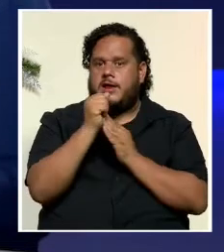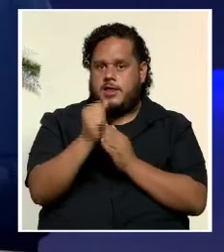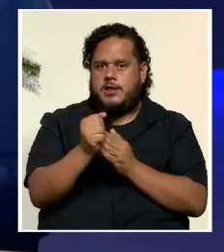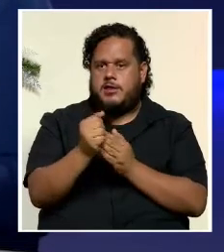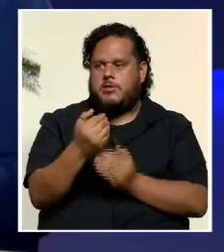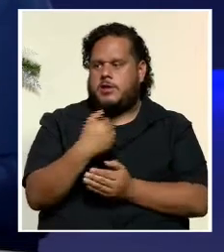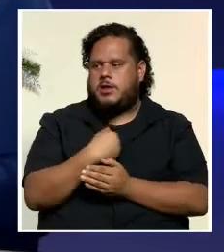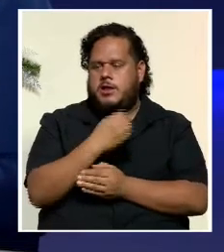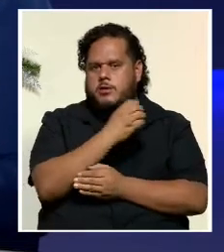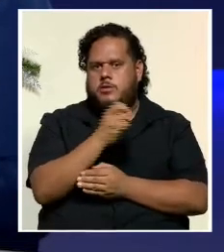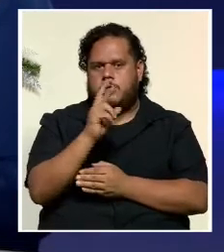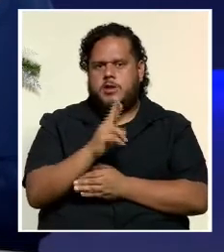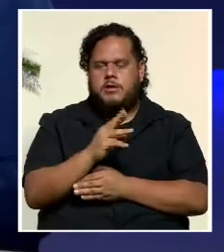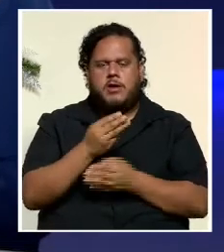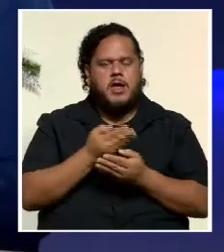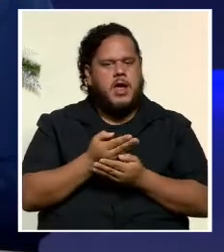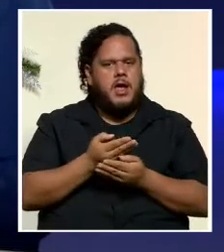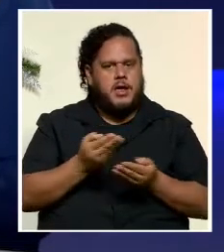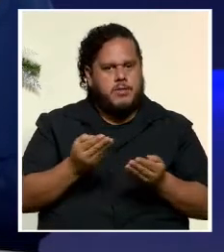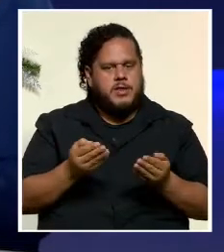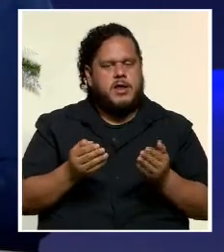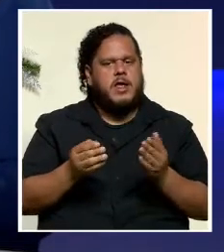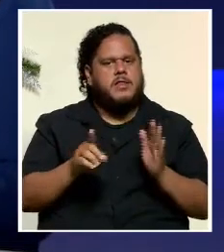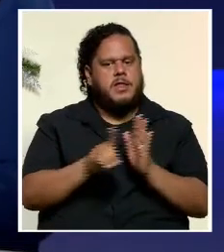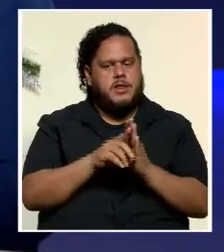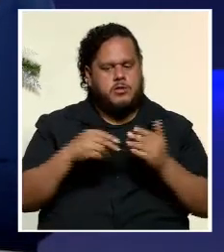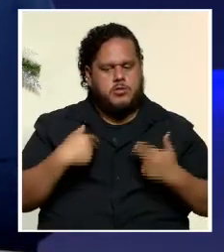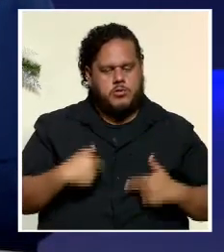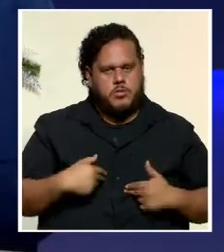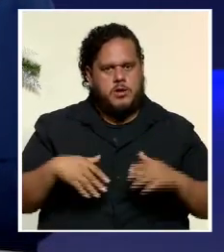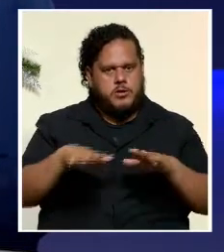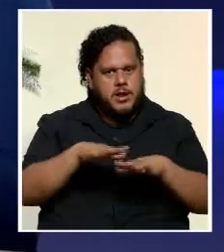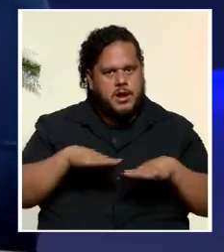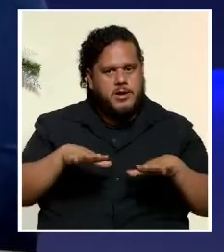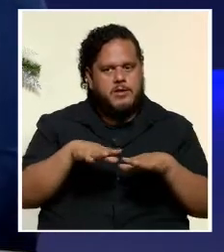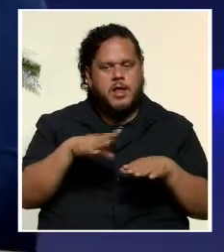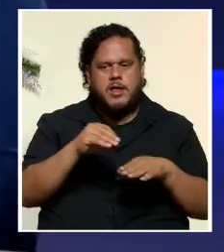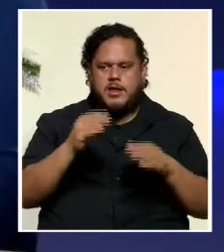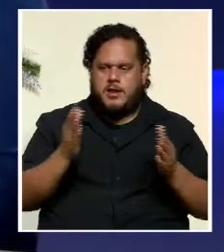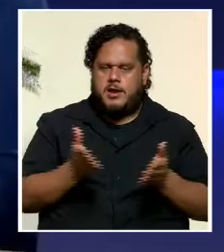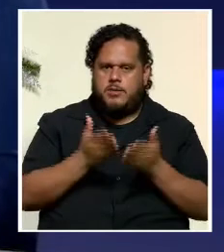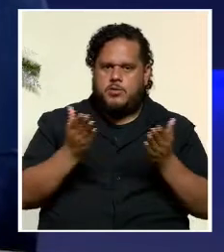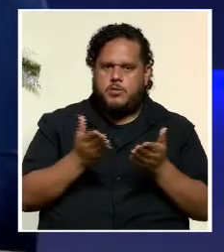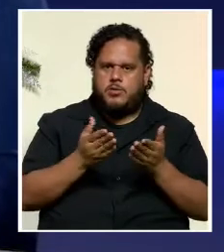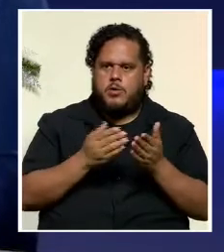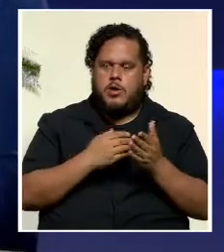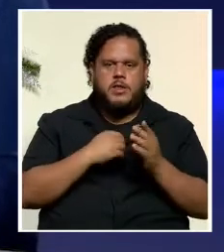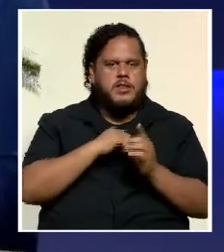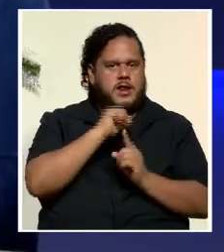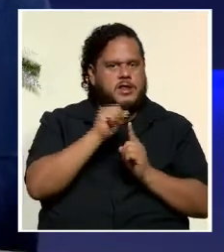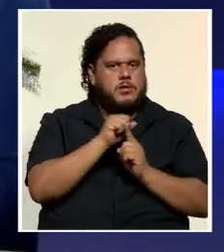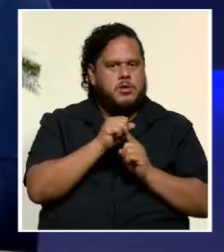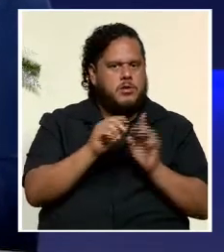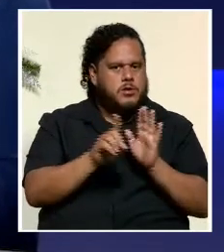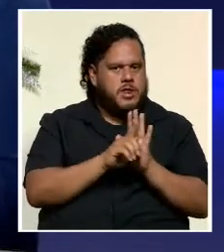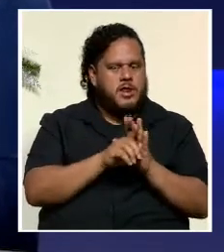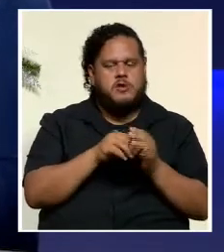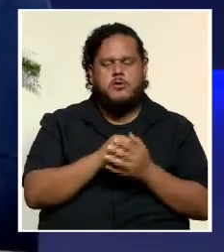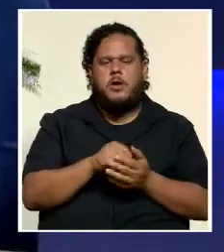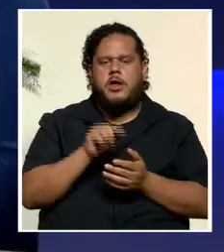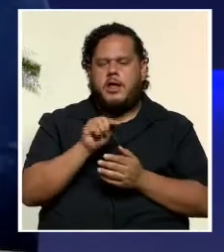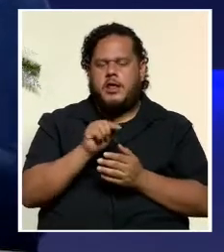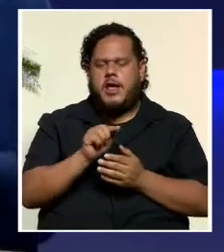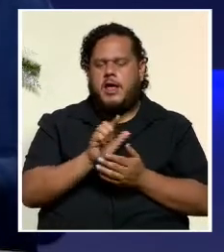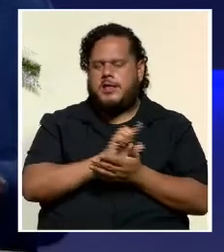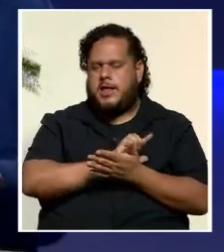tenido Costa Rica en materia de derechos humanos en la región y en la promoción del Estado de Derecho, y a esa impecable huella